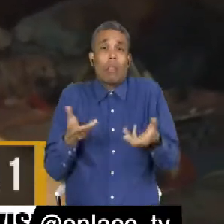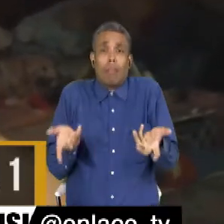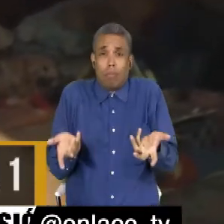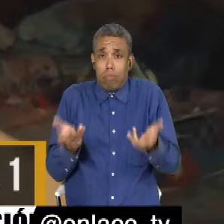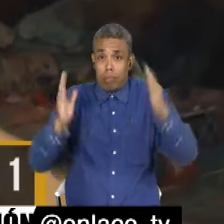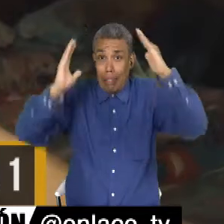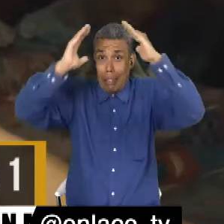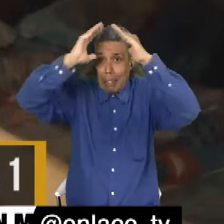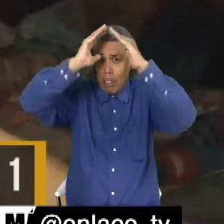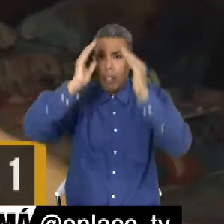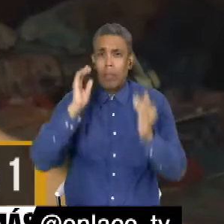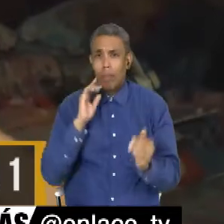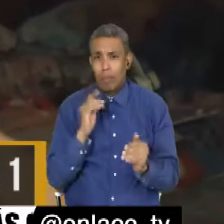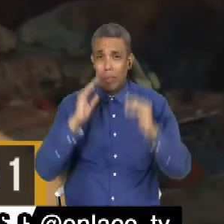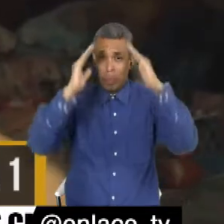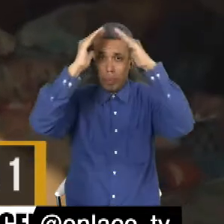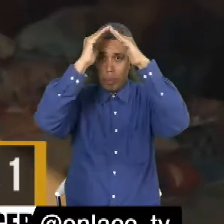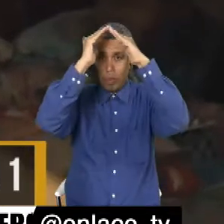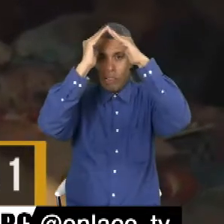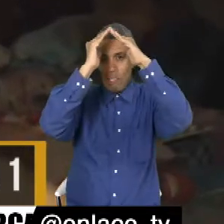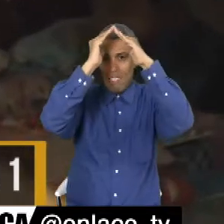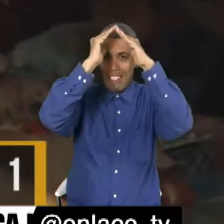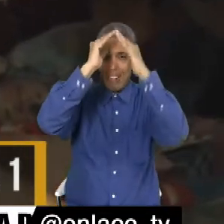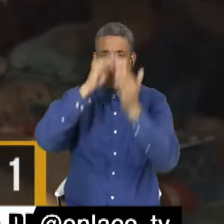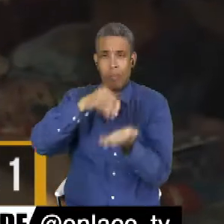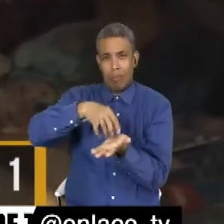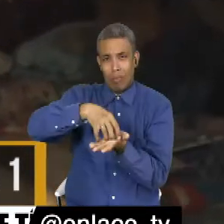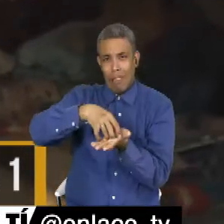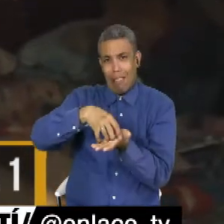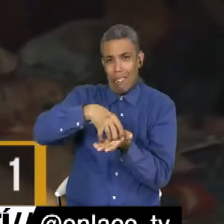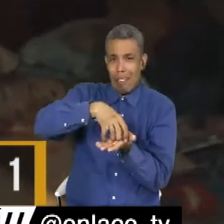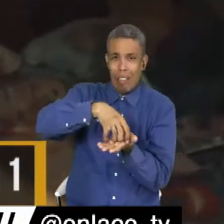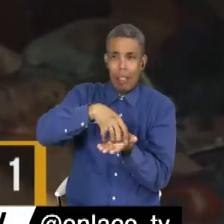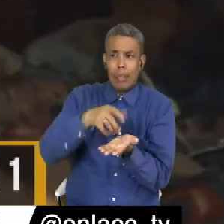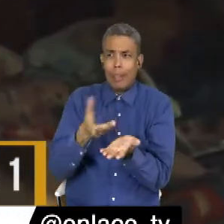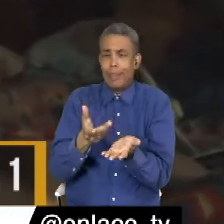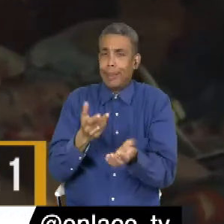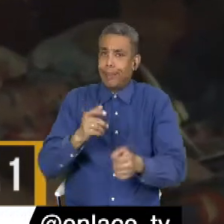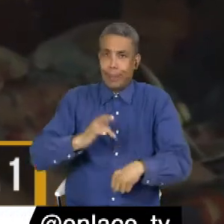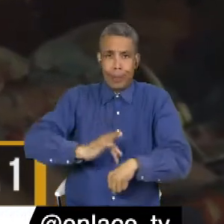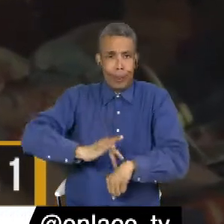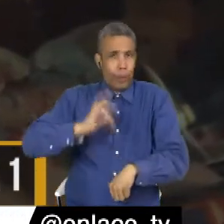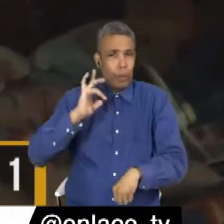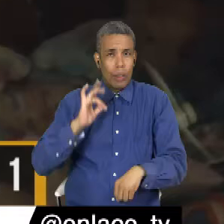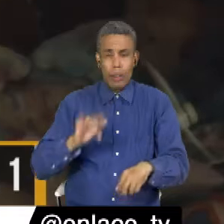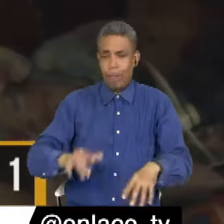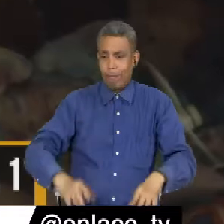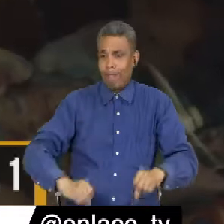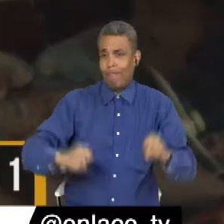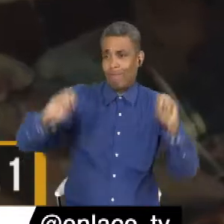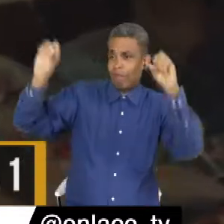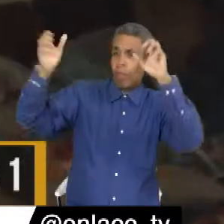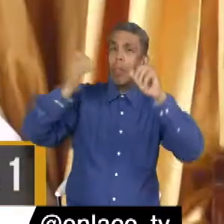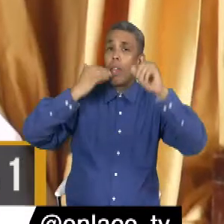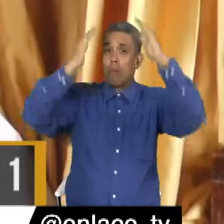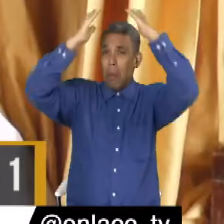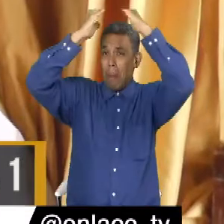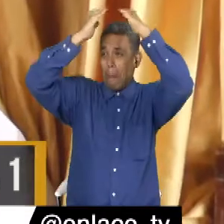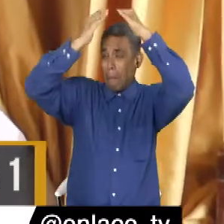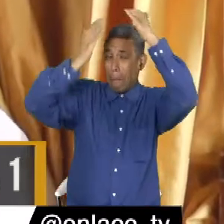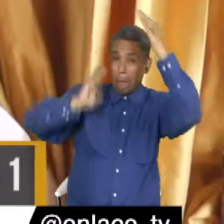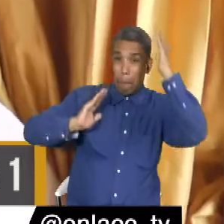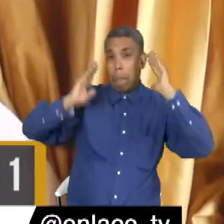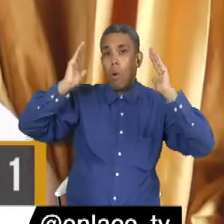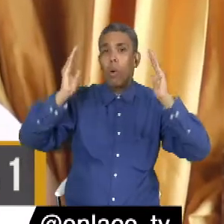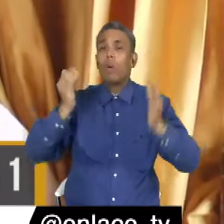pararla y tengo ganas, pues me toca salir por la necesidad, me obliga, porque me da miedo que me vaya a caer en la casa, el